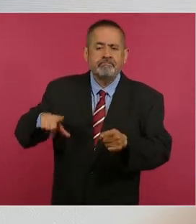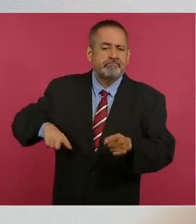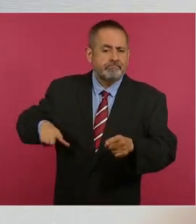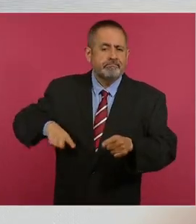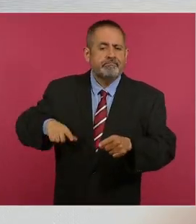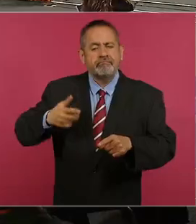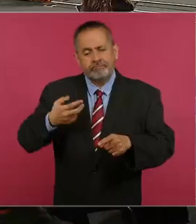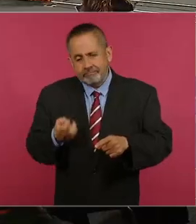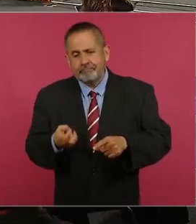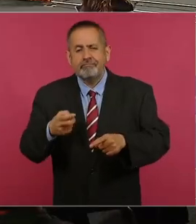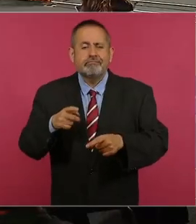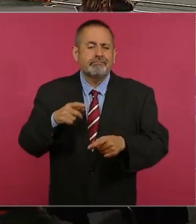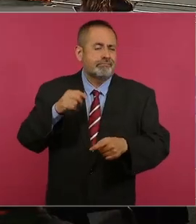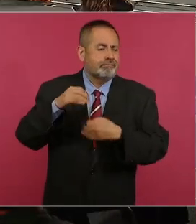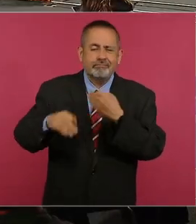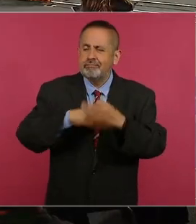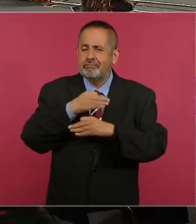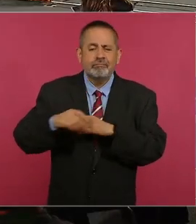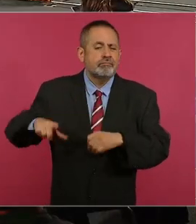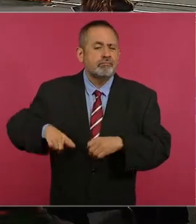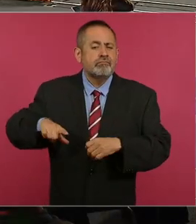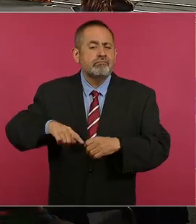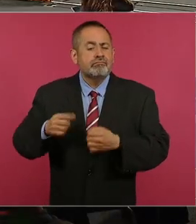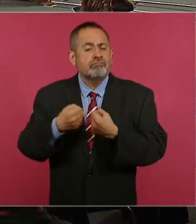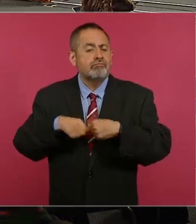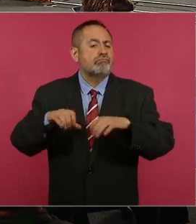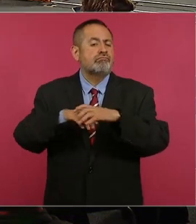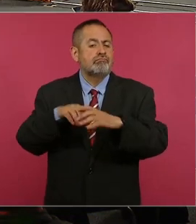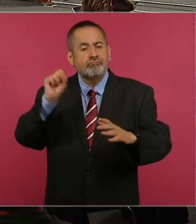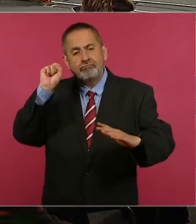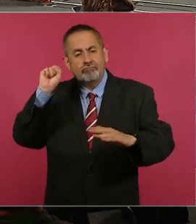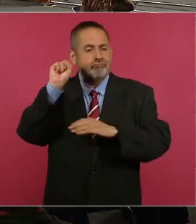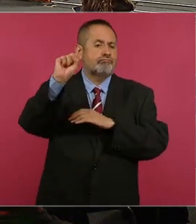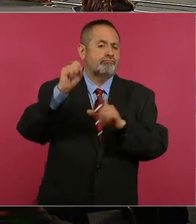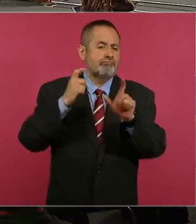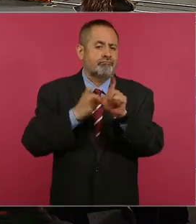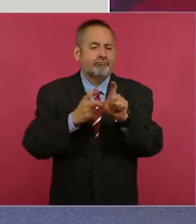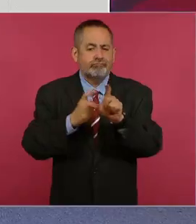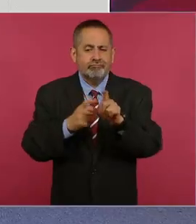este y todo gobierno social comunista.